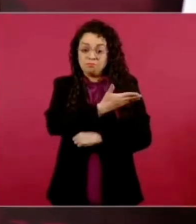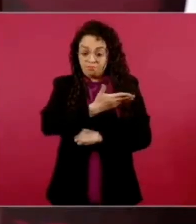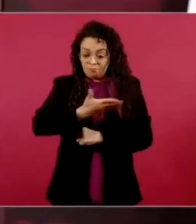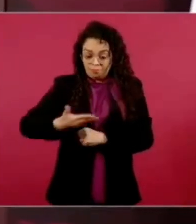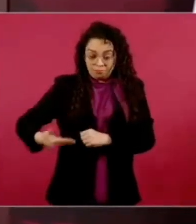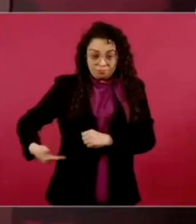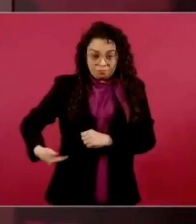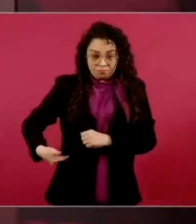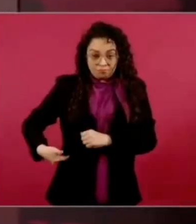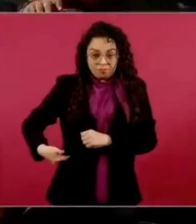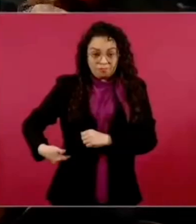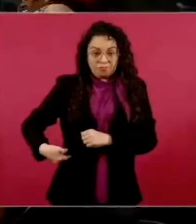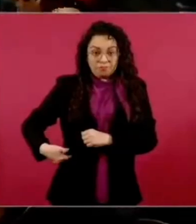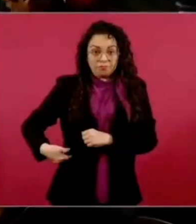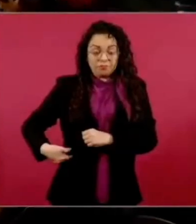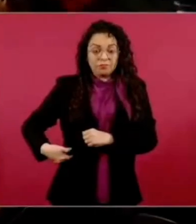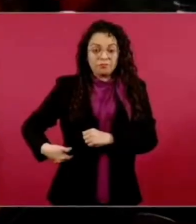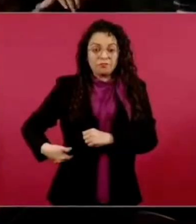como Andrés Manuel,